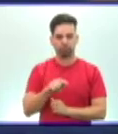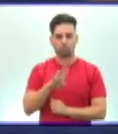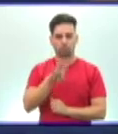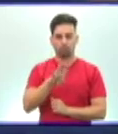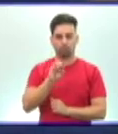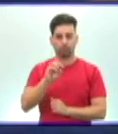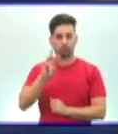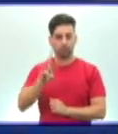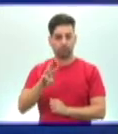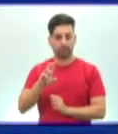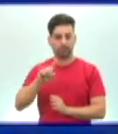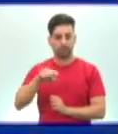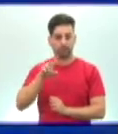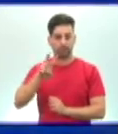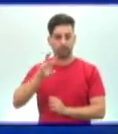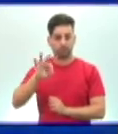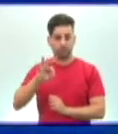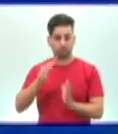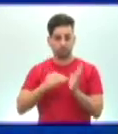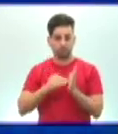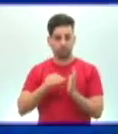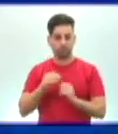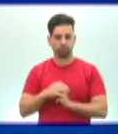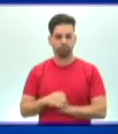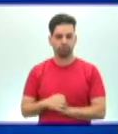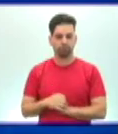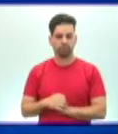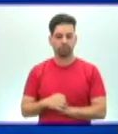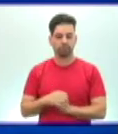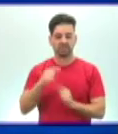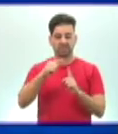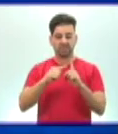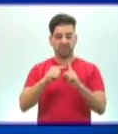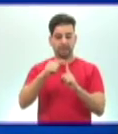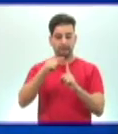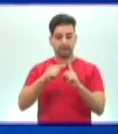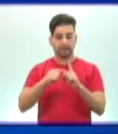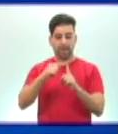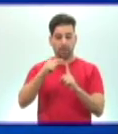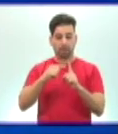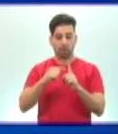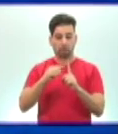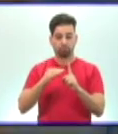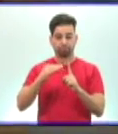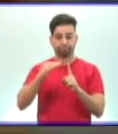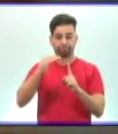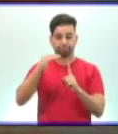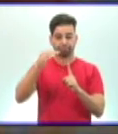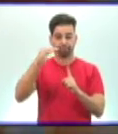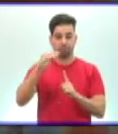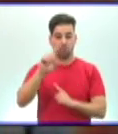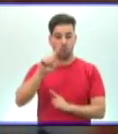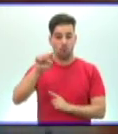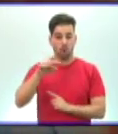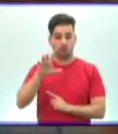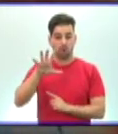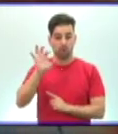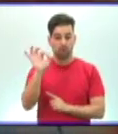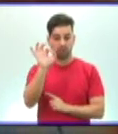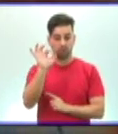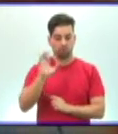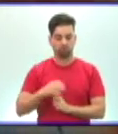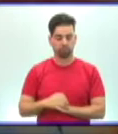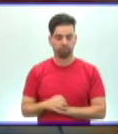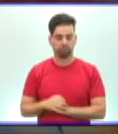histórico en 650.000 años. La temperatura ha subido casi 1,5 grados desde 1880. 9 de los 10 años